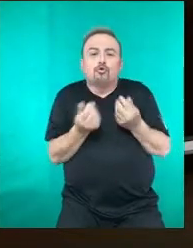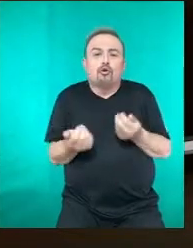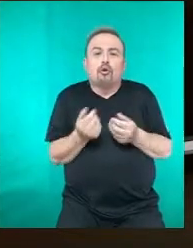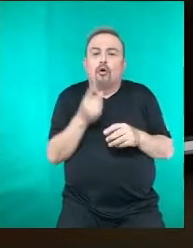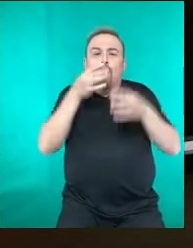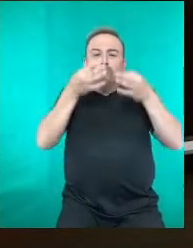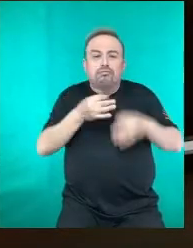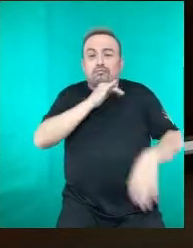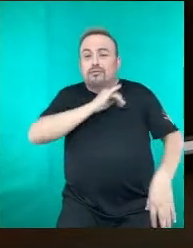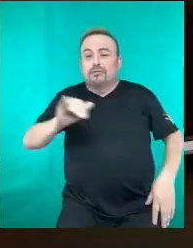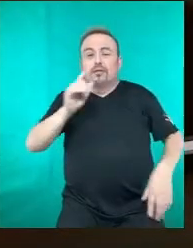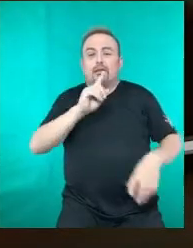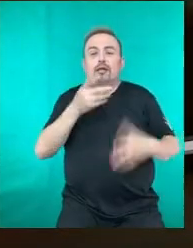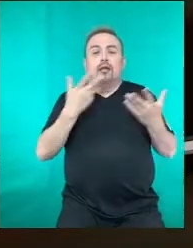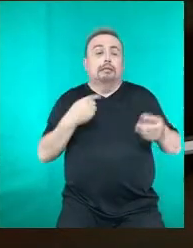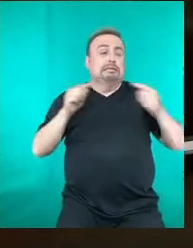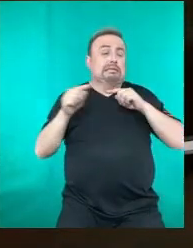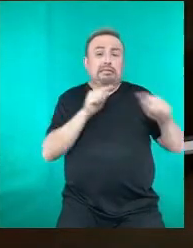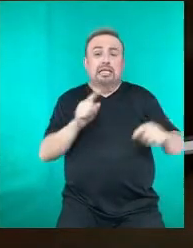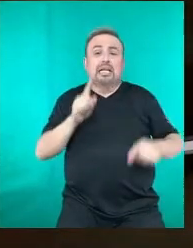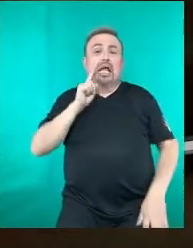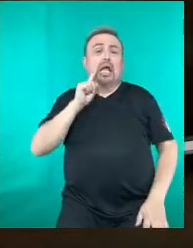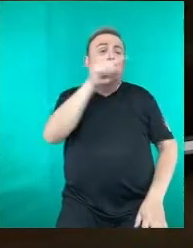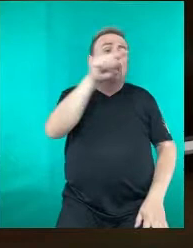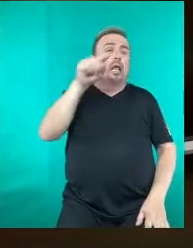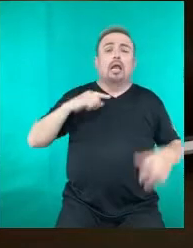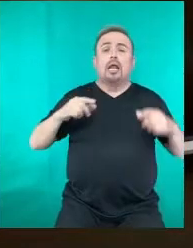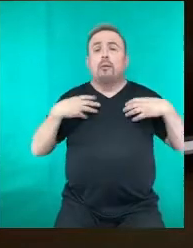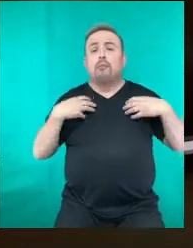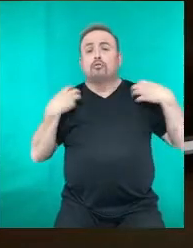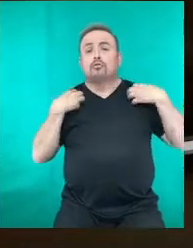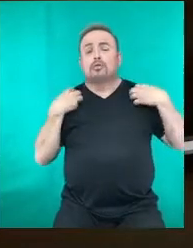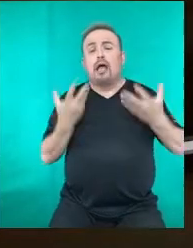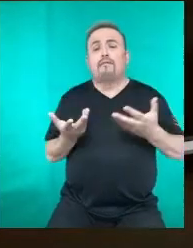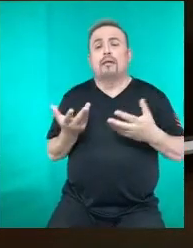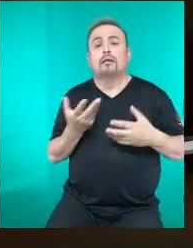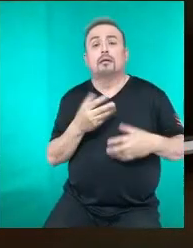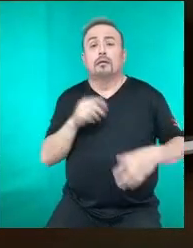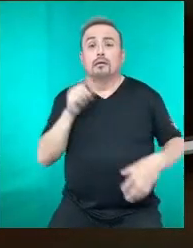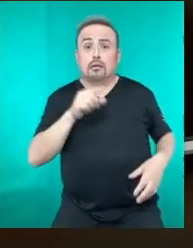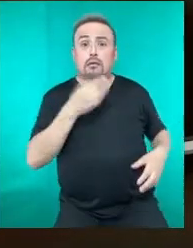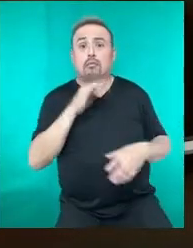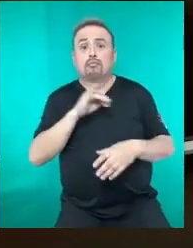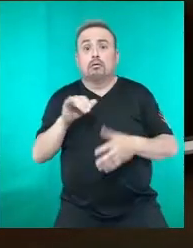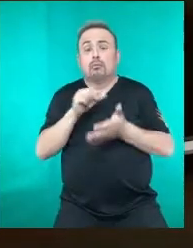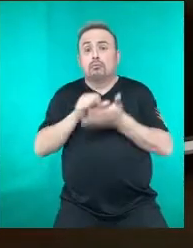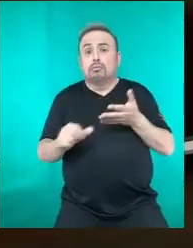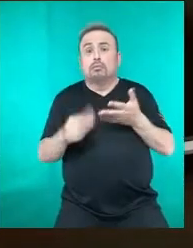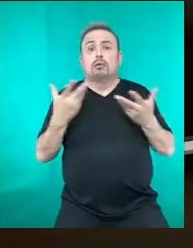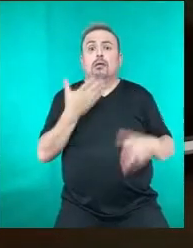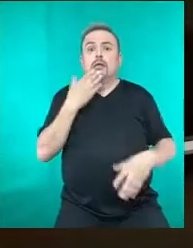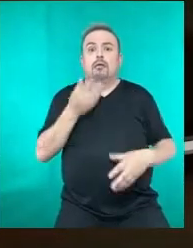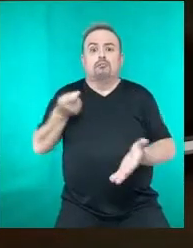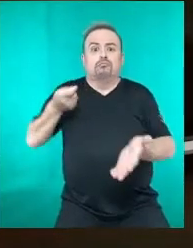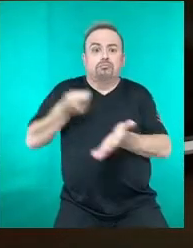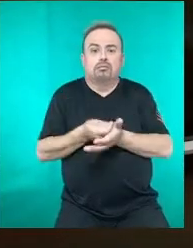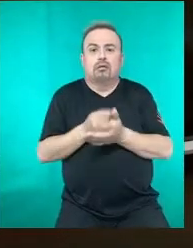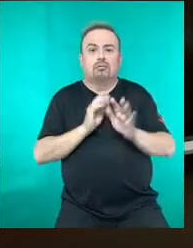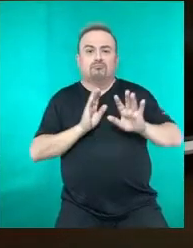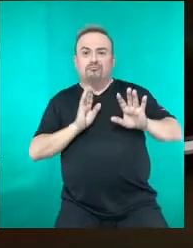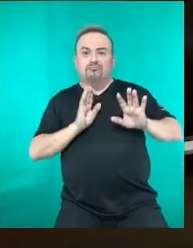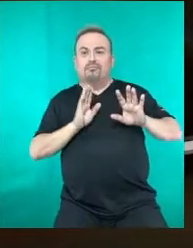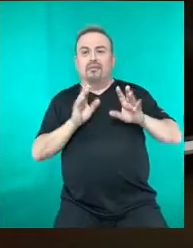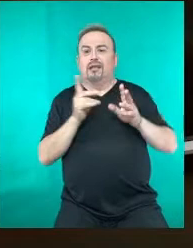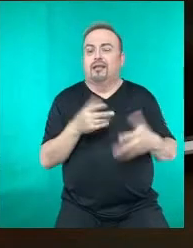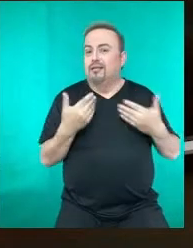definitivas, empezamos a discutir quién es el responsable de qué cosa, se empiezan a generar sanciones y al final las inversiones no se terminan desarrollando.